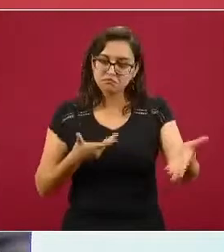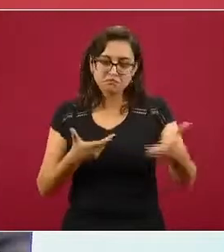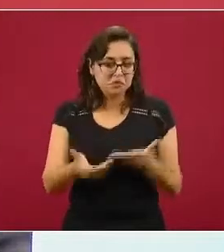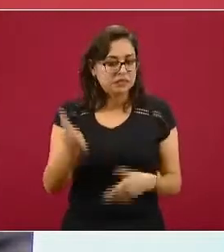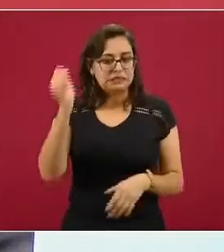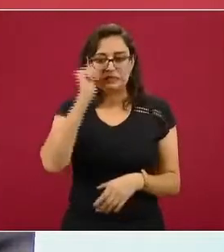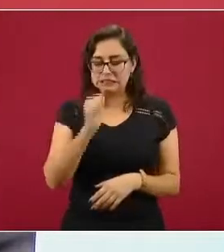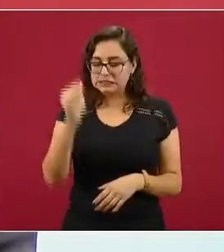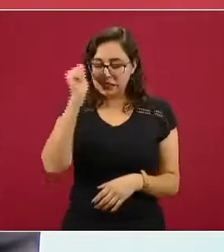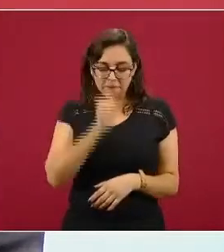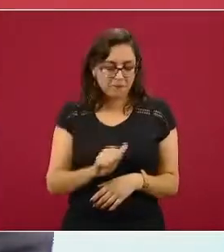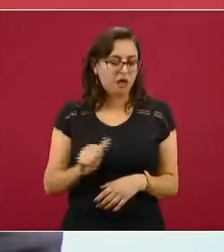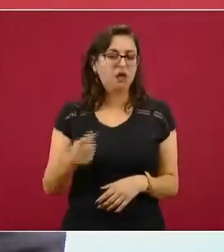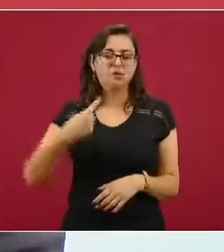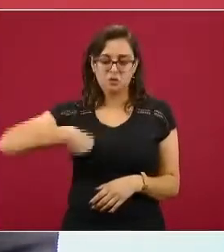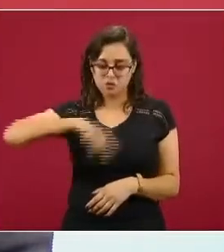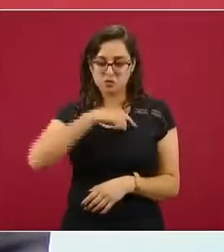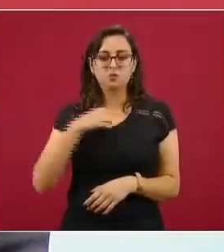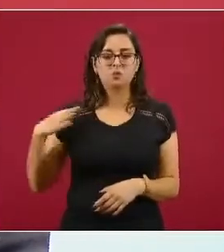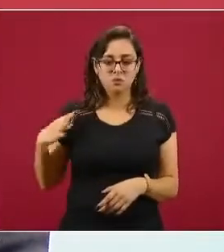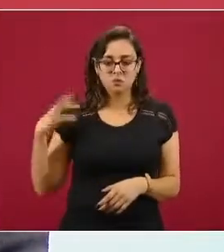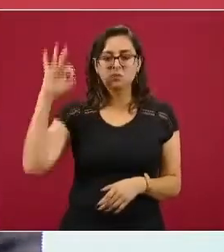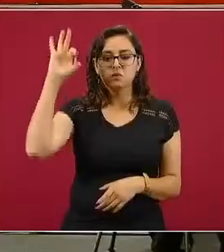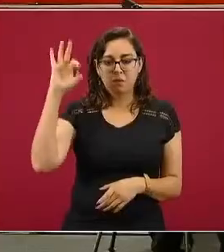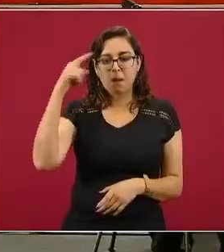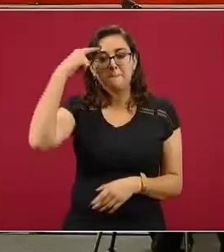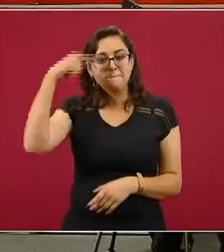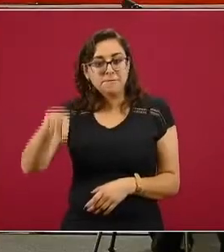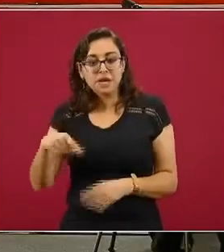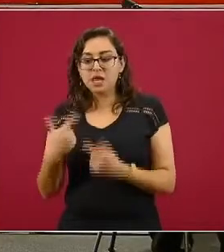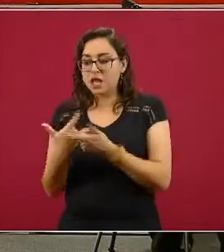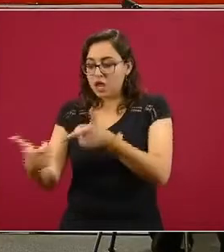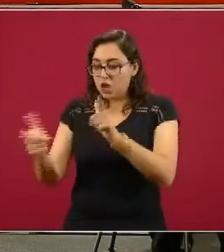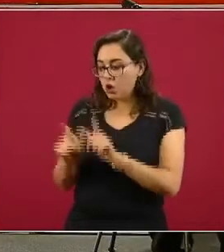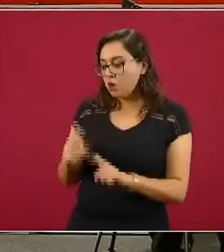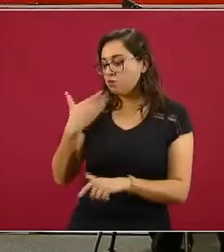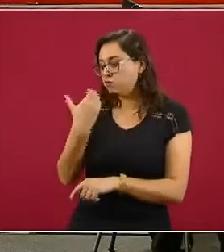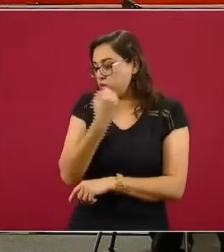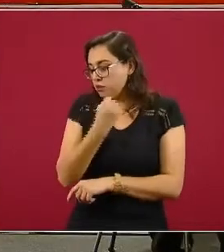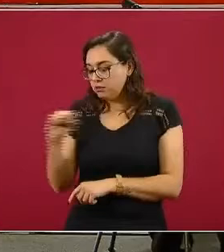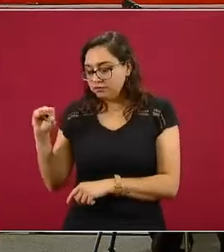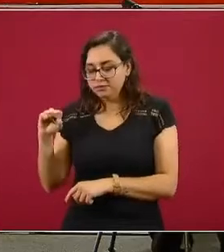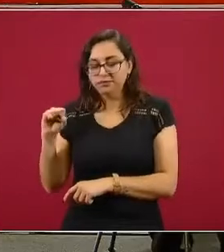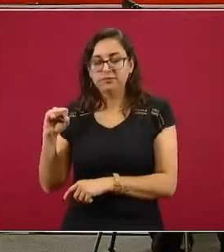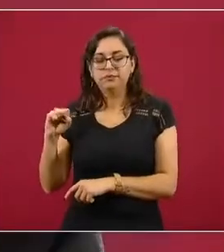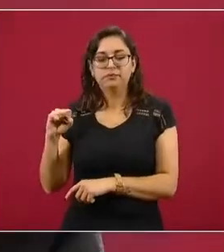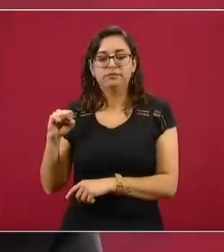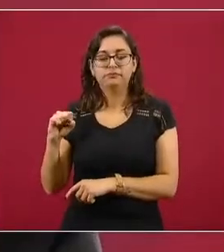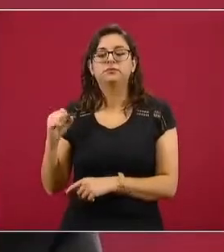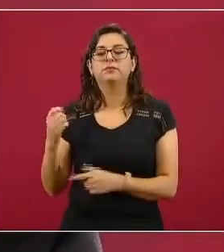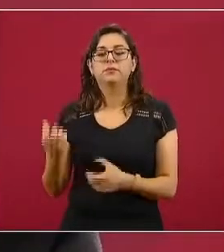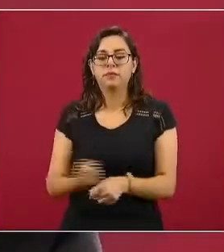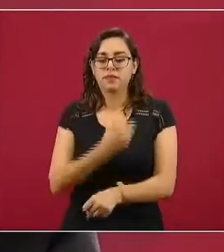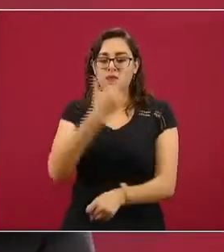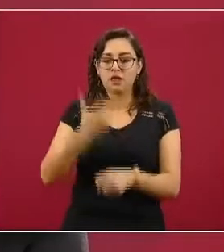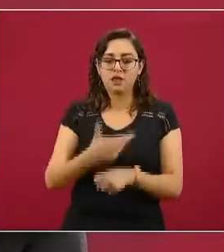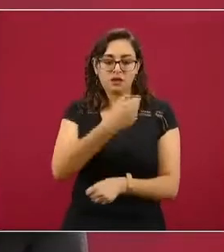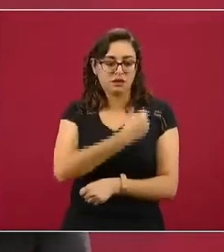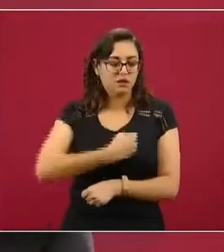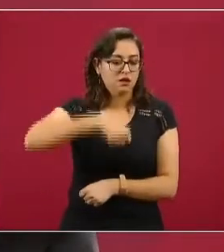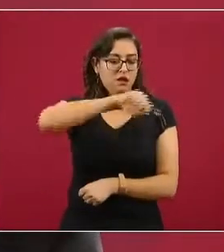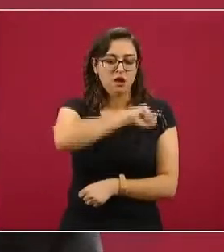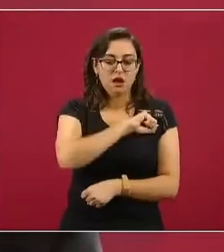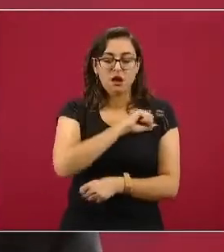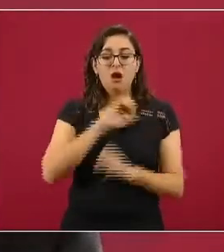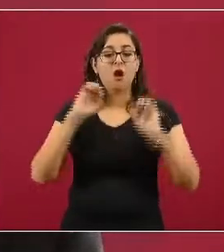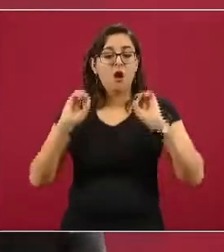establecen los medios específicos para que ya sea los grupos técnicos, los secretarios de salud o,